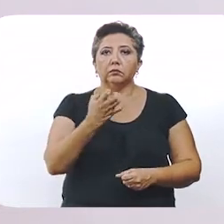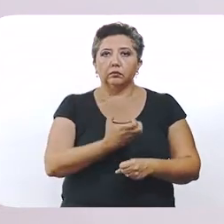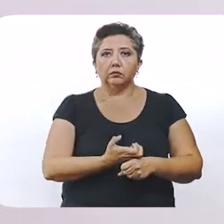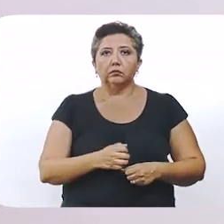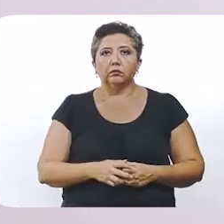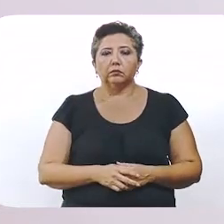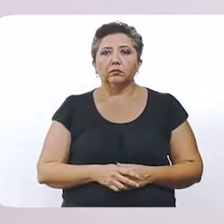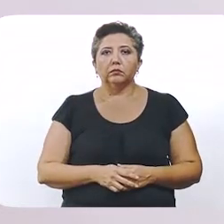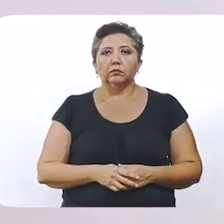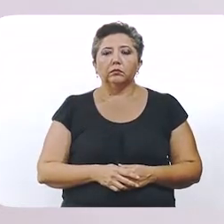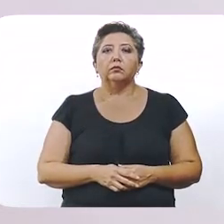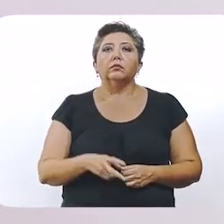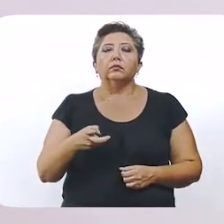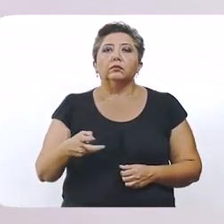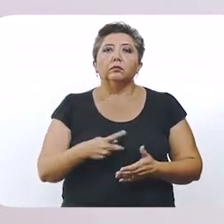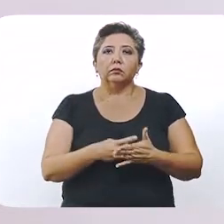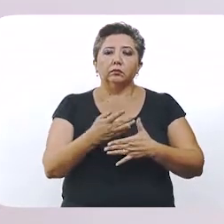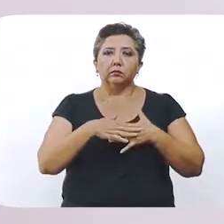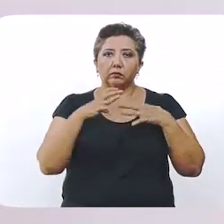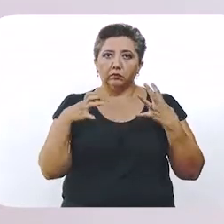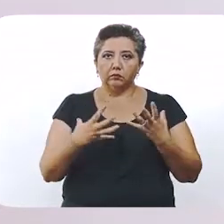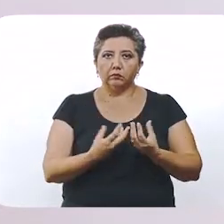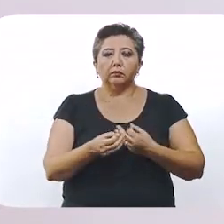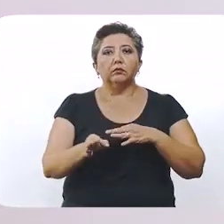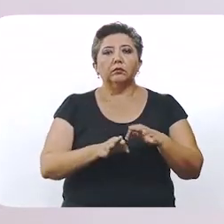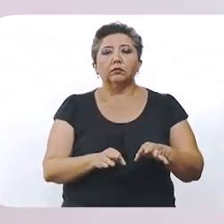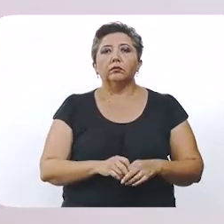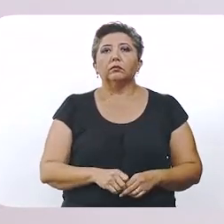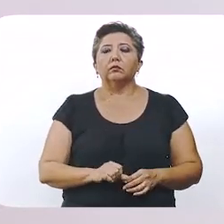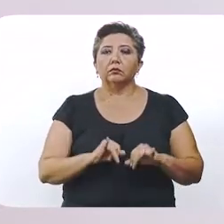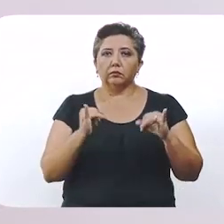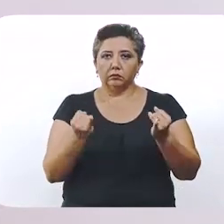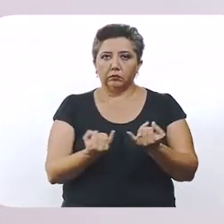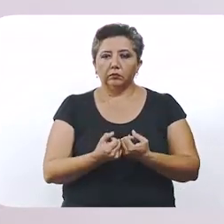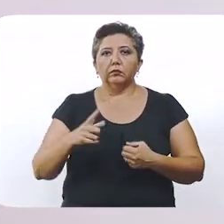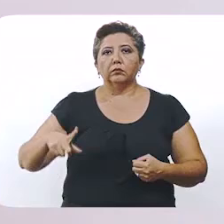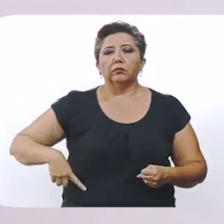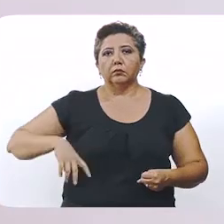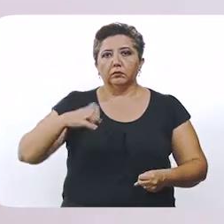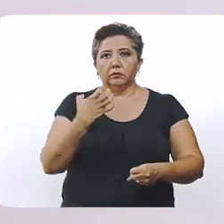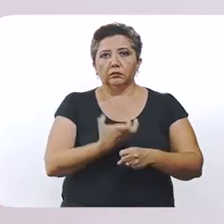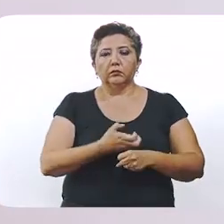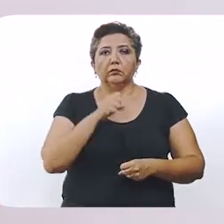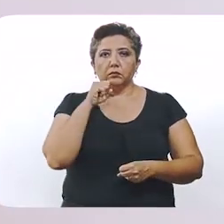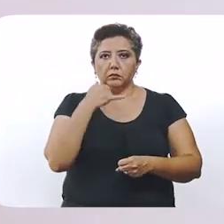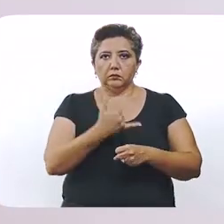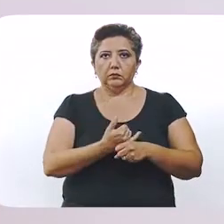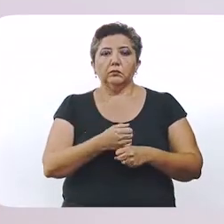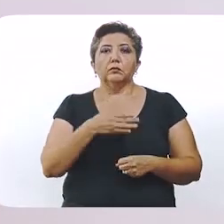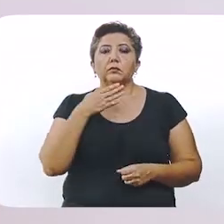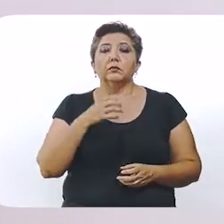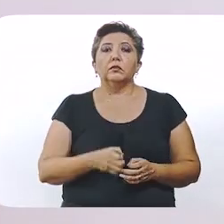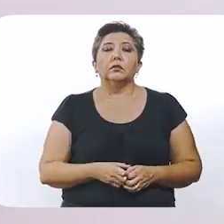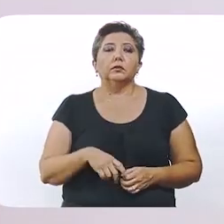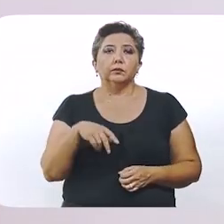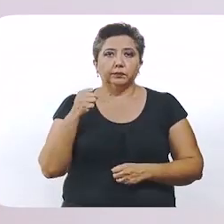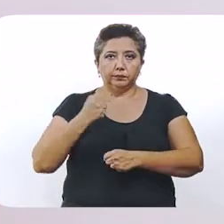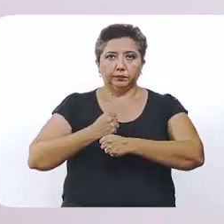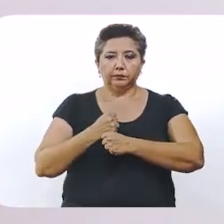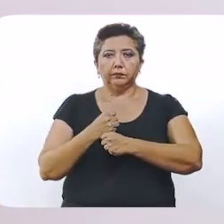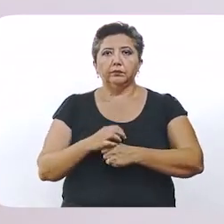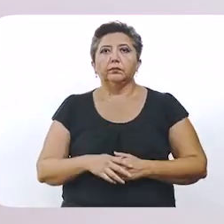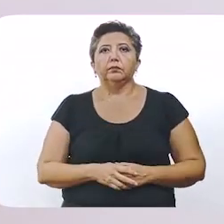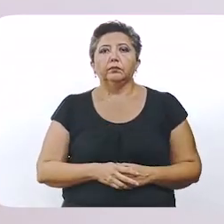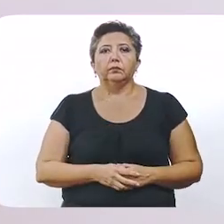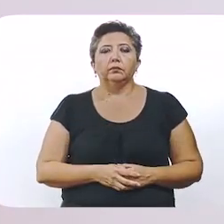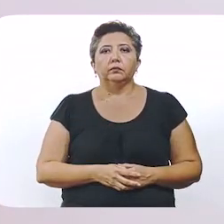estado. En estos procesos estamos trabajando de manera conjunta el Gobierno del Estado, la Secretaría del Bienestar y las Fuerzas